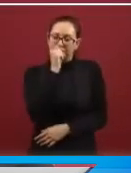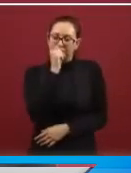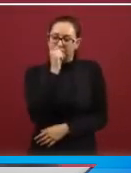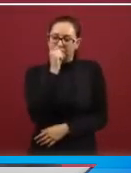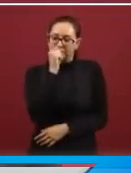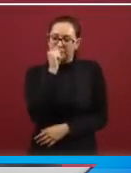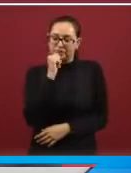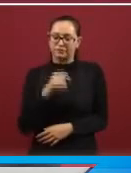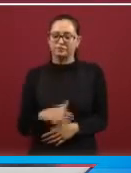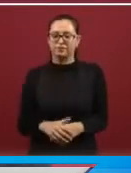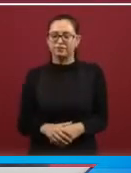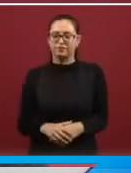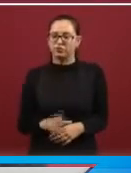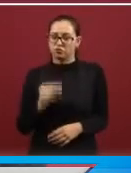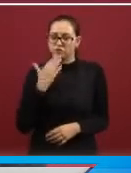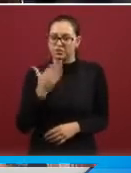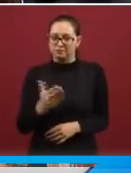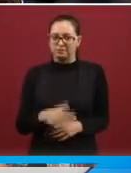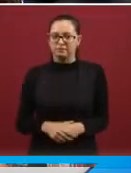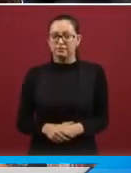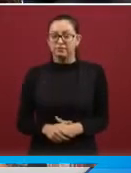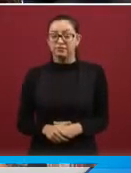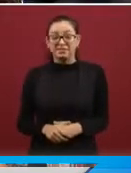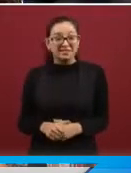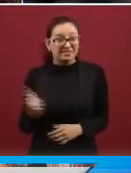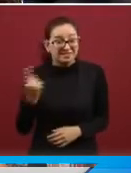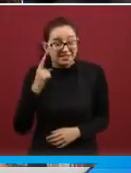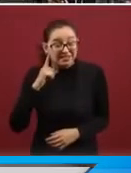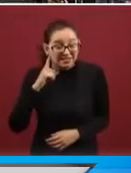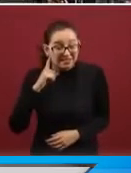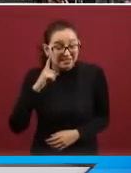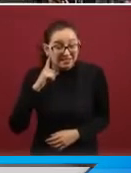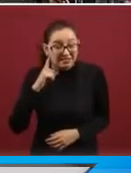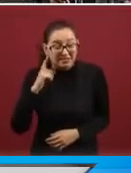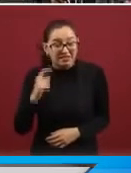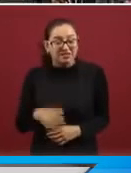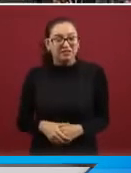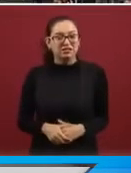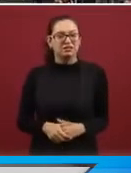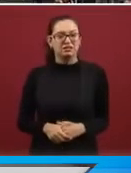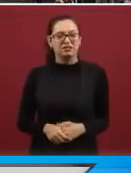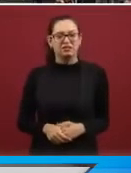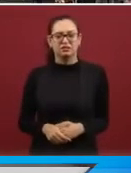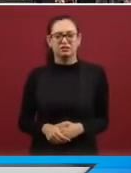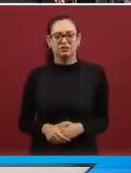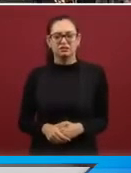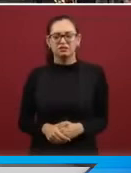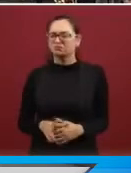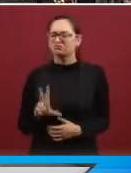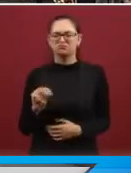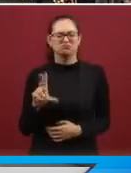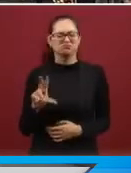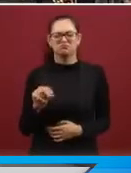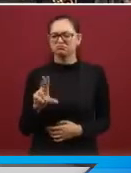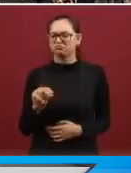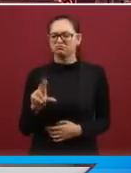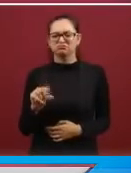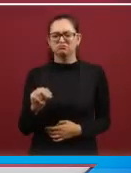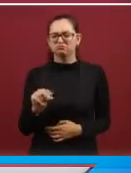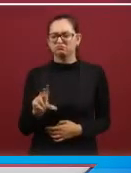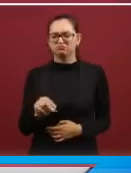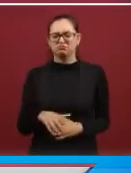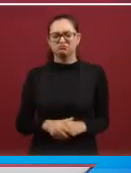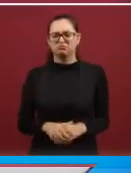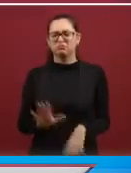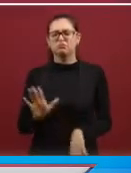está dispuesto a invertir en el proyecto del presidente y se reunirá en persona para discutir el tema. Ya están en marcha las bases de la nueva paraestatal con el